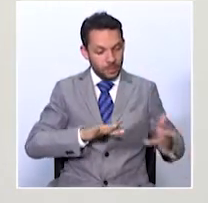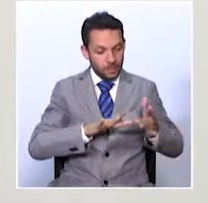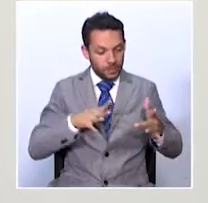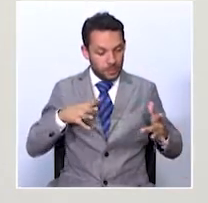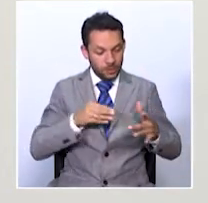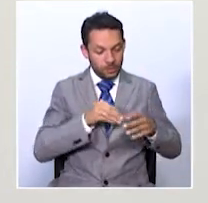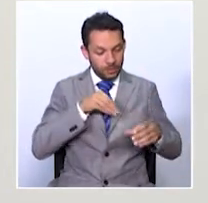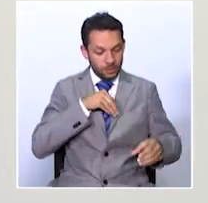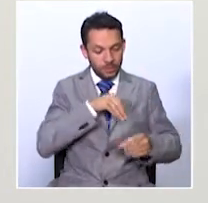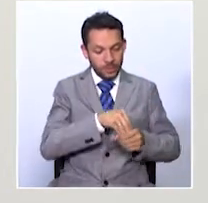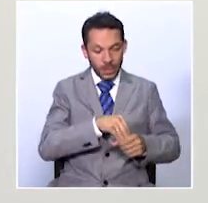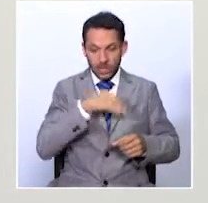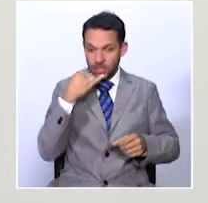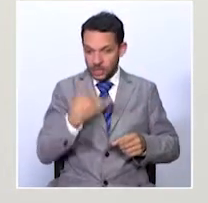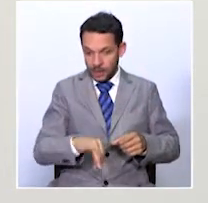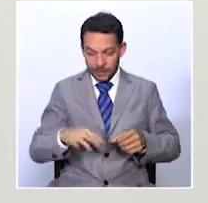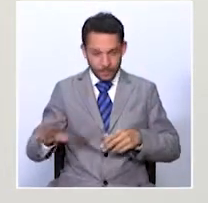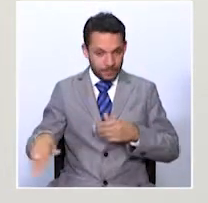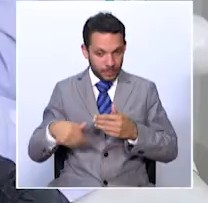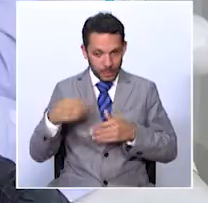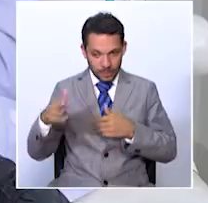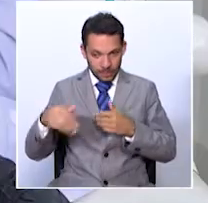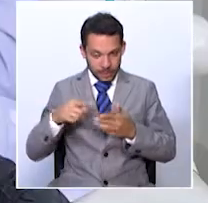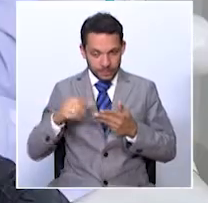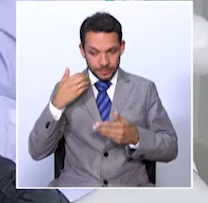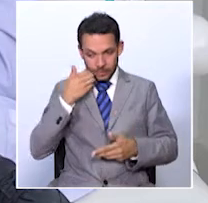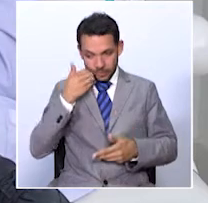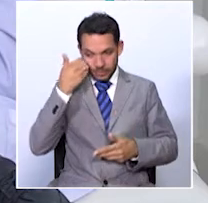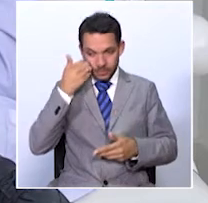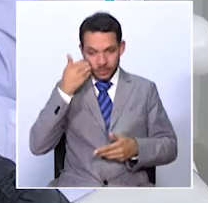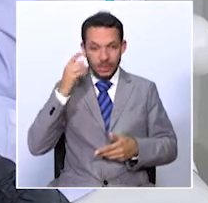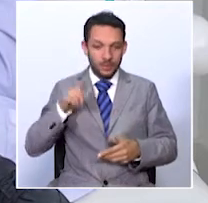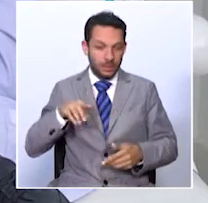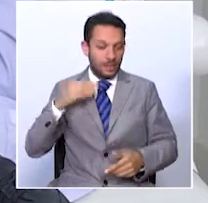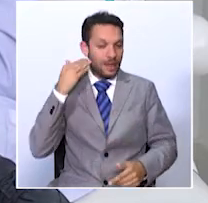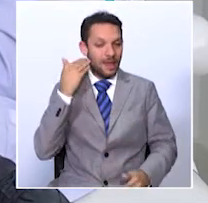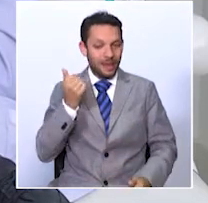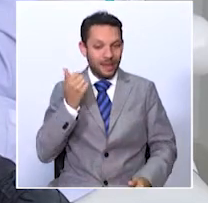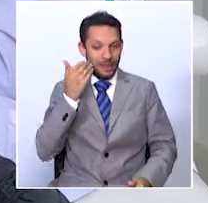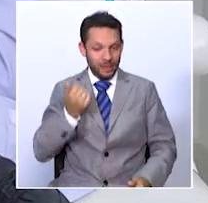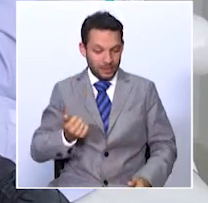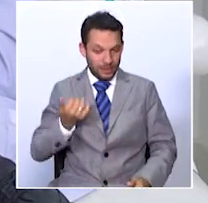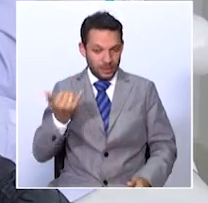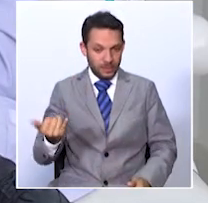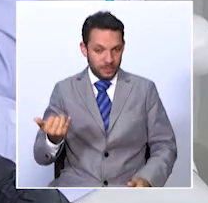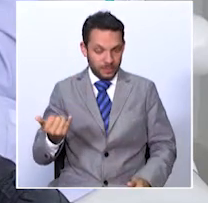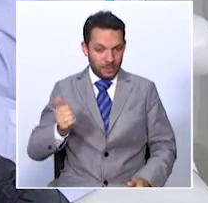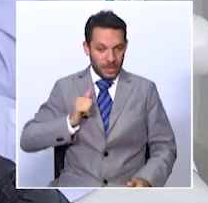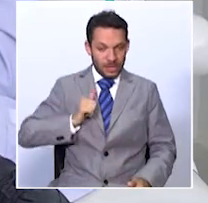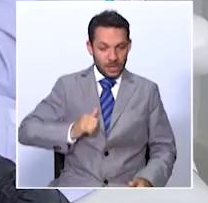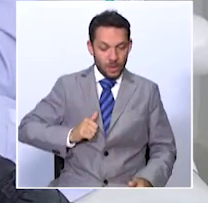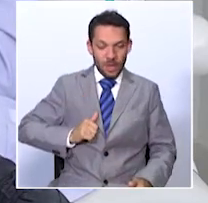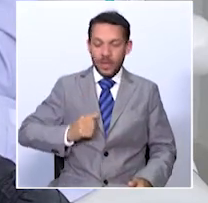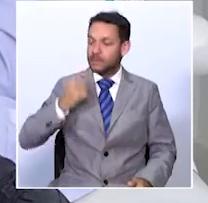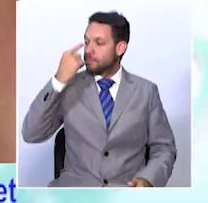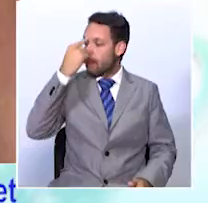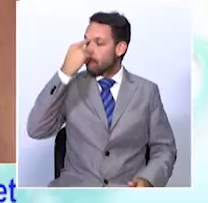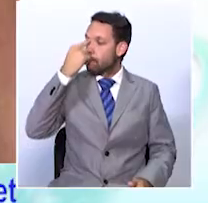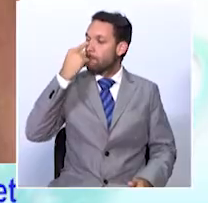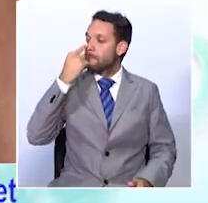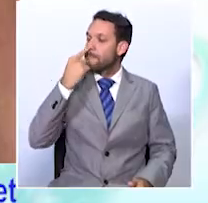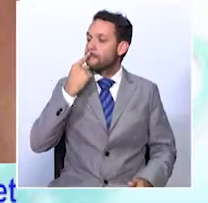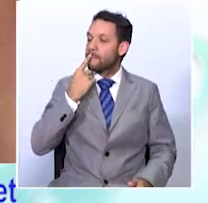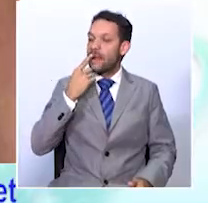a hacer. Ya más grandecitos, entonces, las niñas también les gusta mucho, obviamente, la cirugía de nariz.